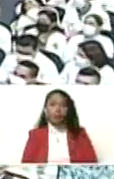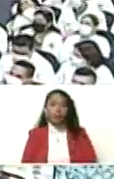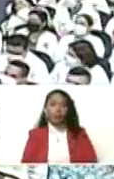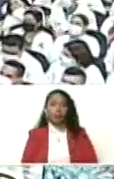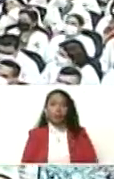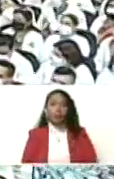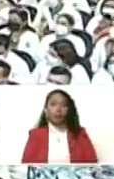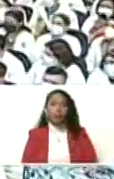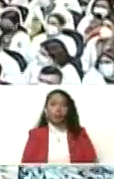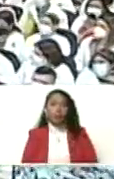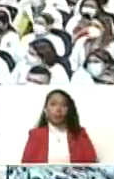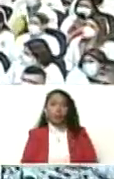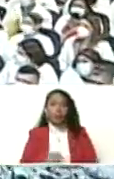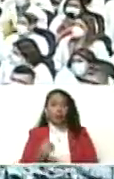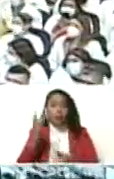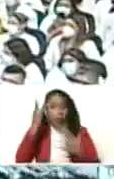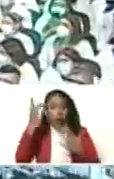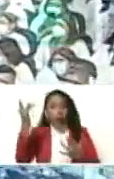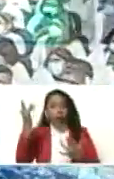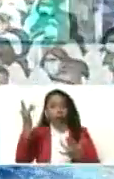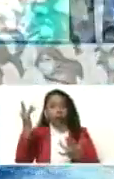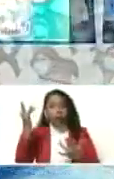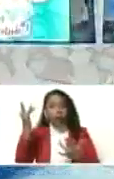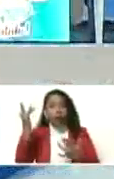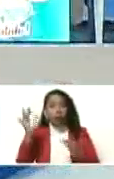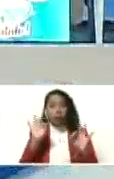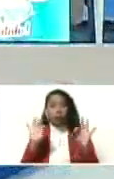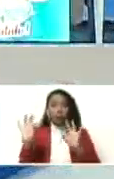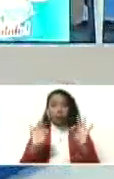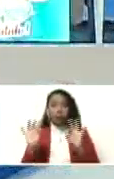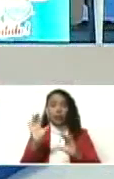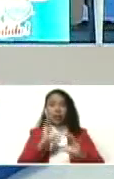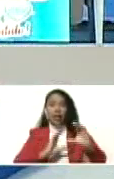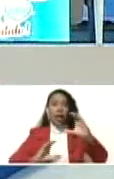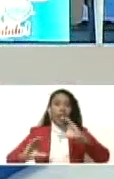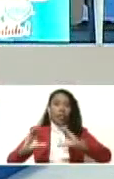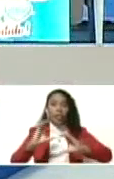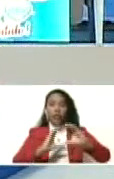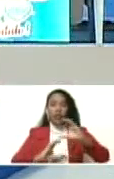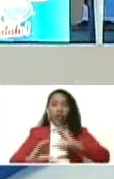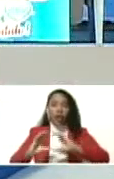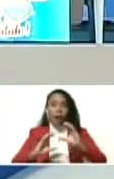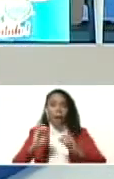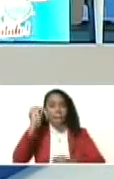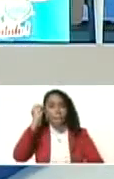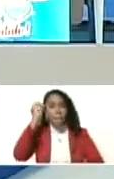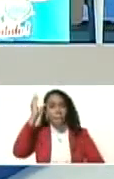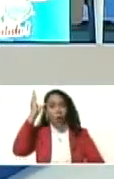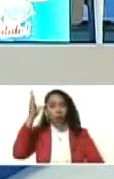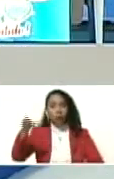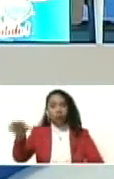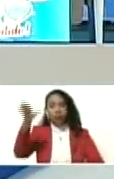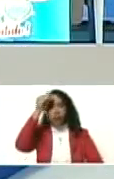en el conocimiento, en la preparación científica, en la capacitación.